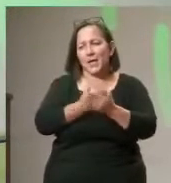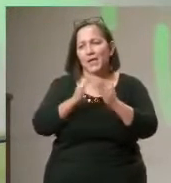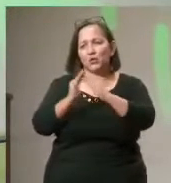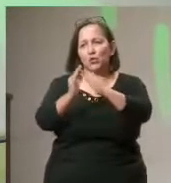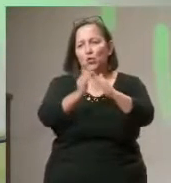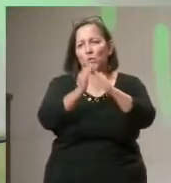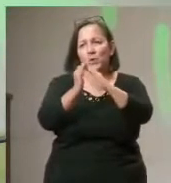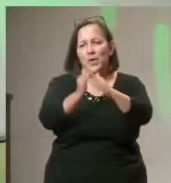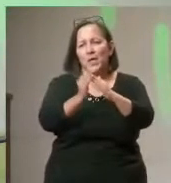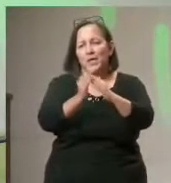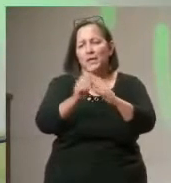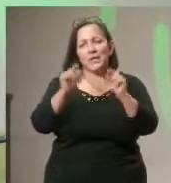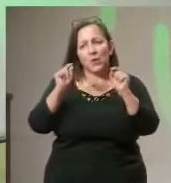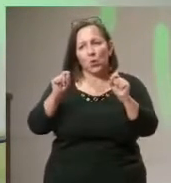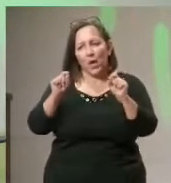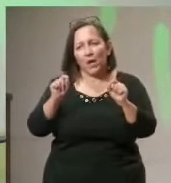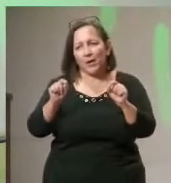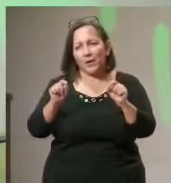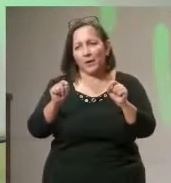comunidades y educar.